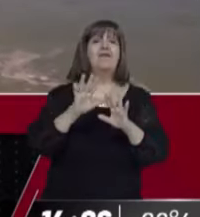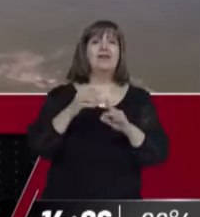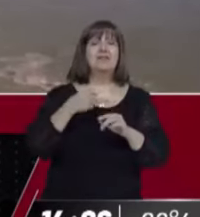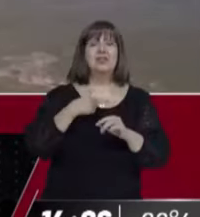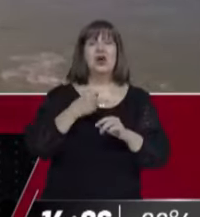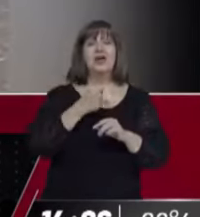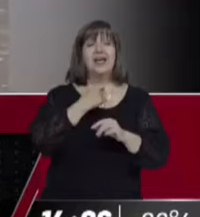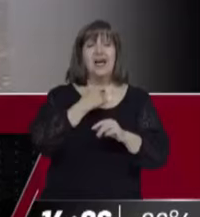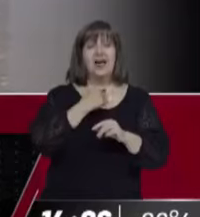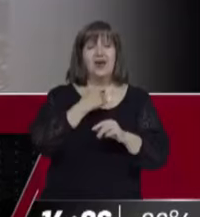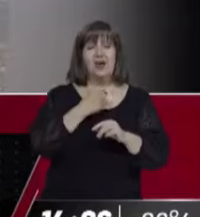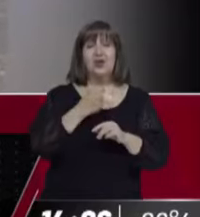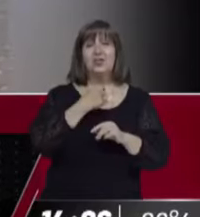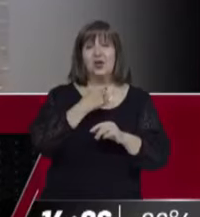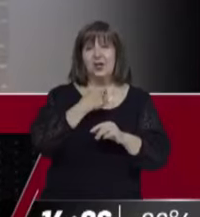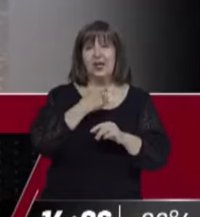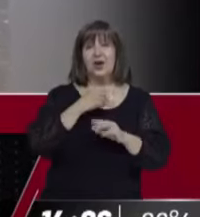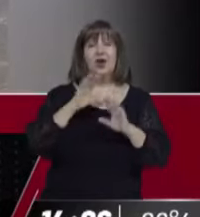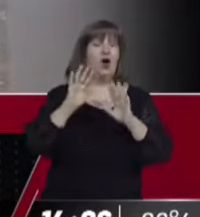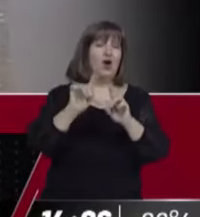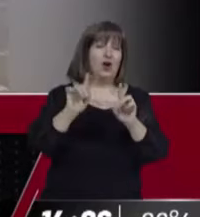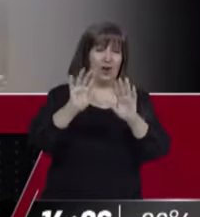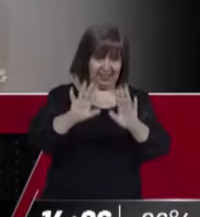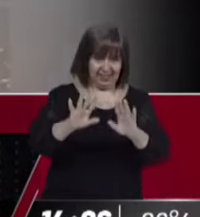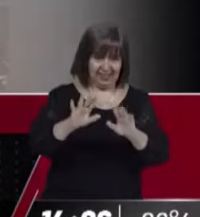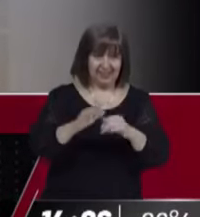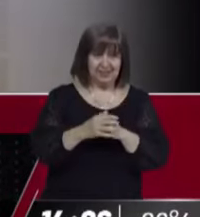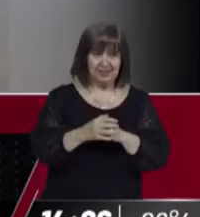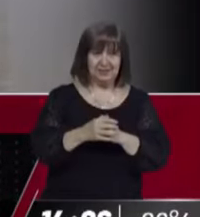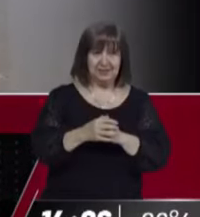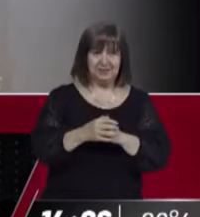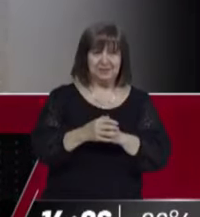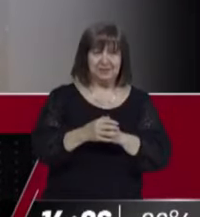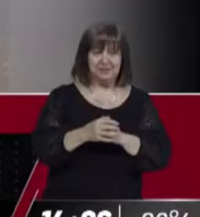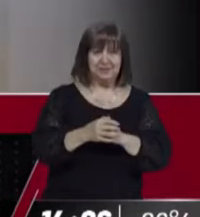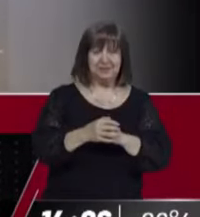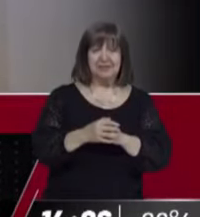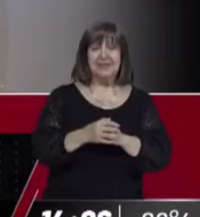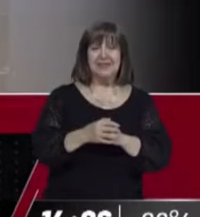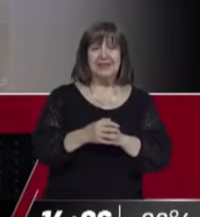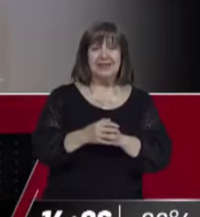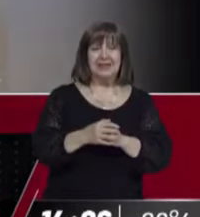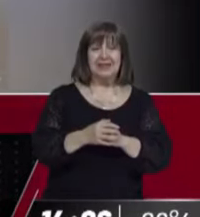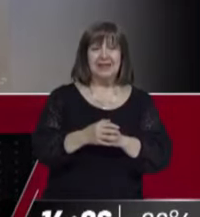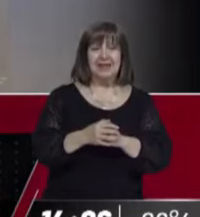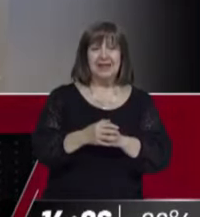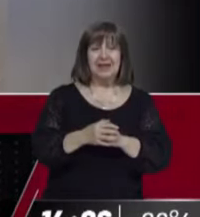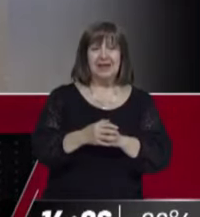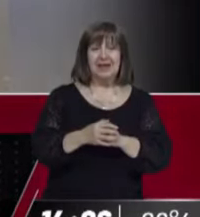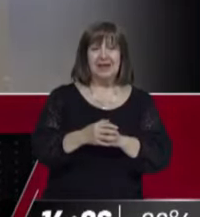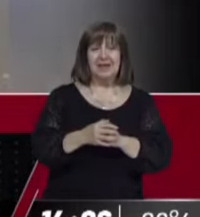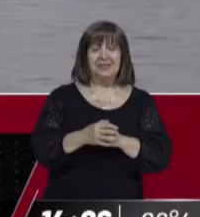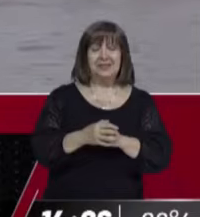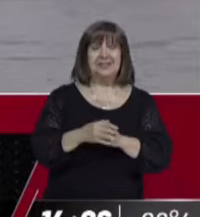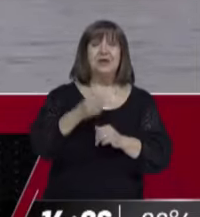no, quédate ahí, así tenemos señal. Tony. No te la queríamos complicar, Marcelita. Sí, no. En este